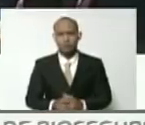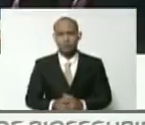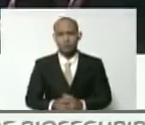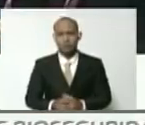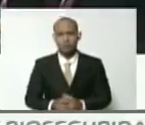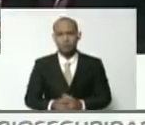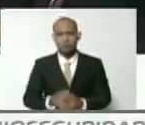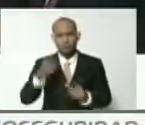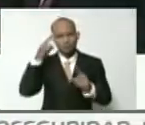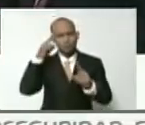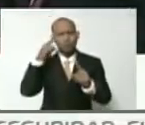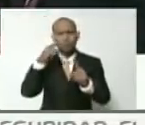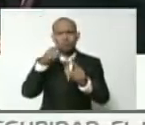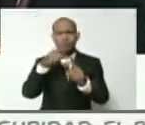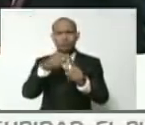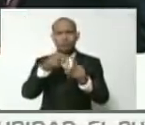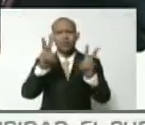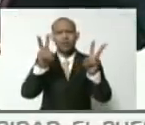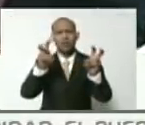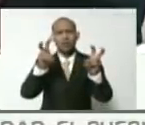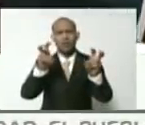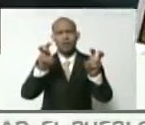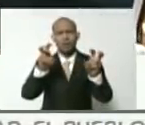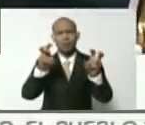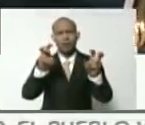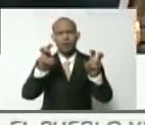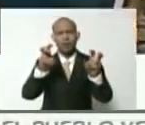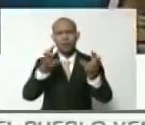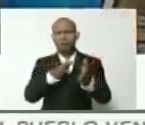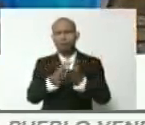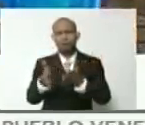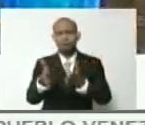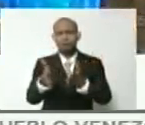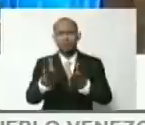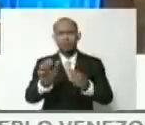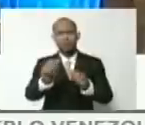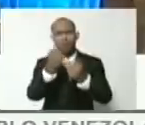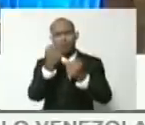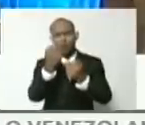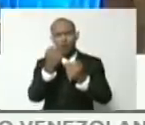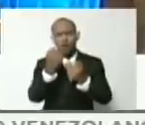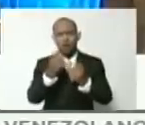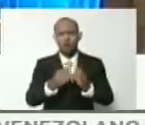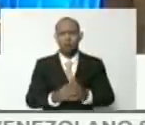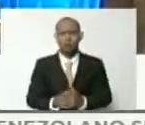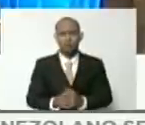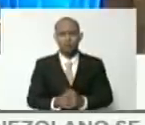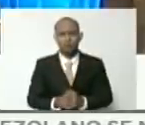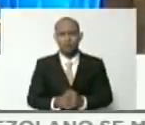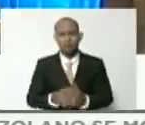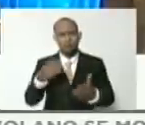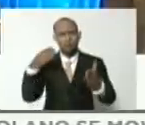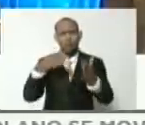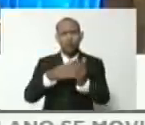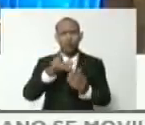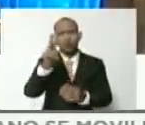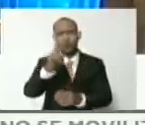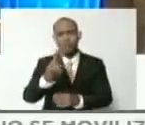para el tema de las sanciones de las medidas coercitivas unilaterales contra